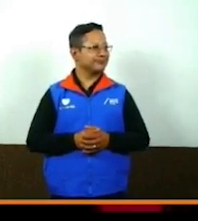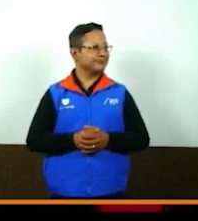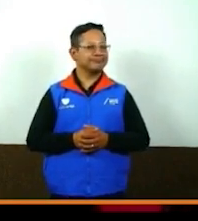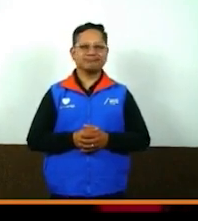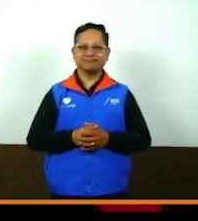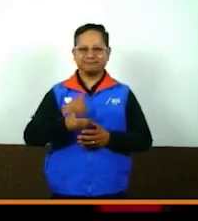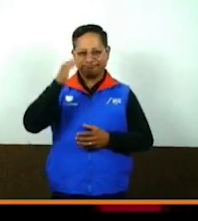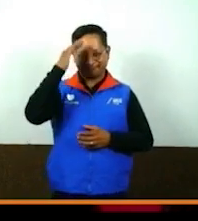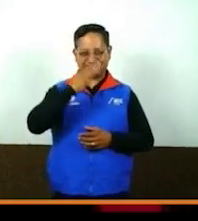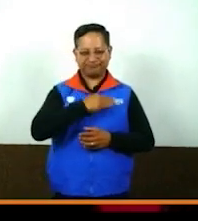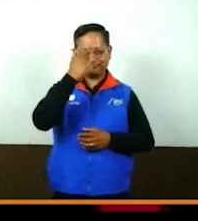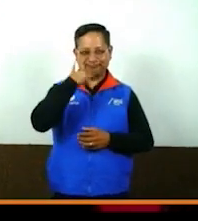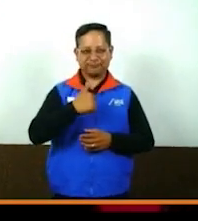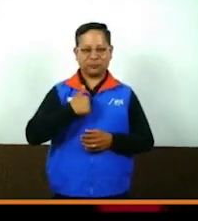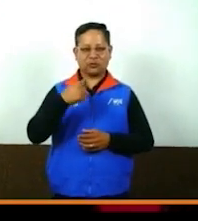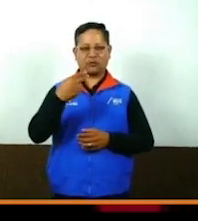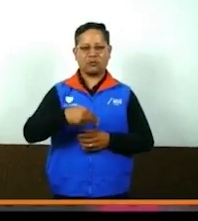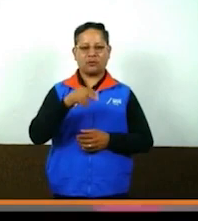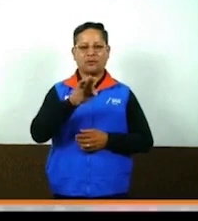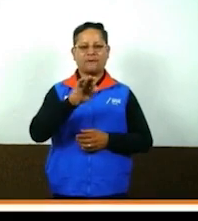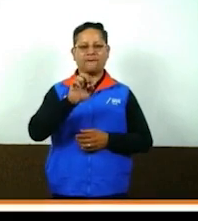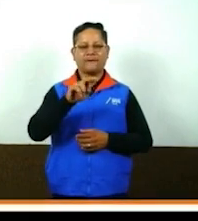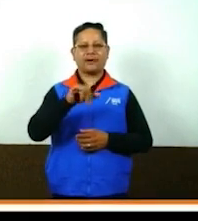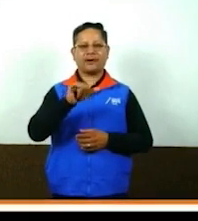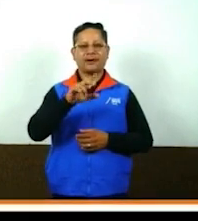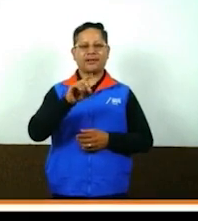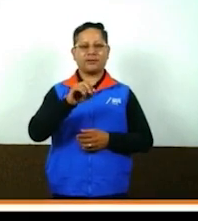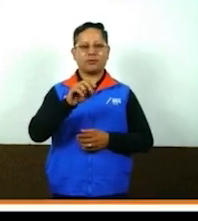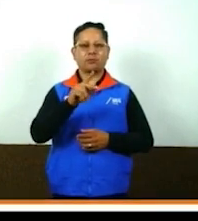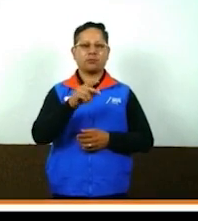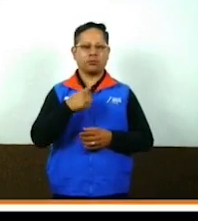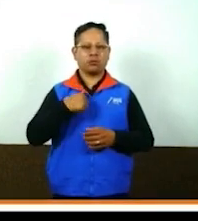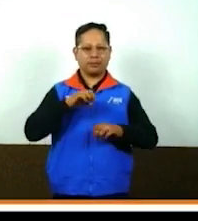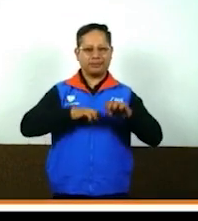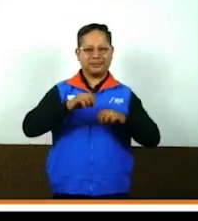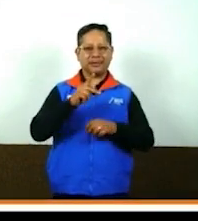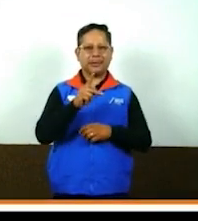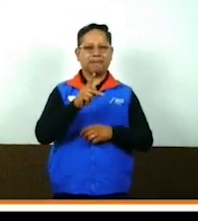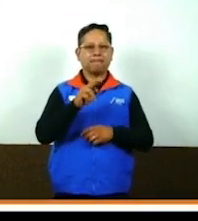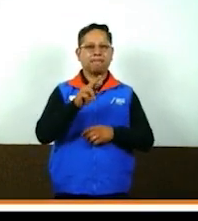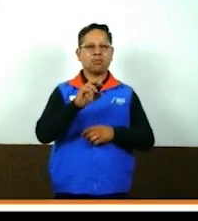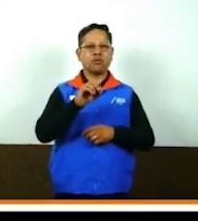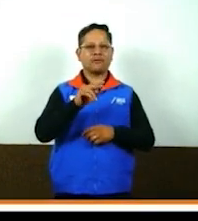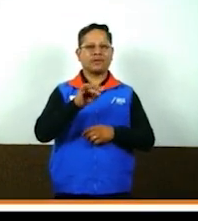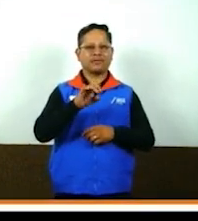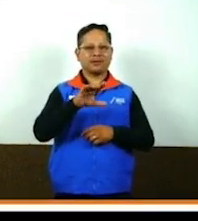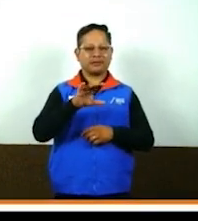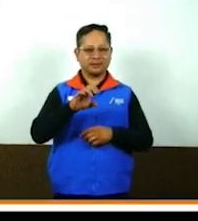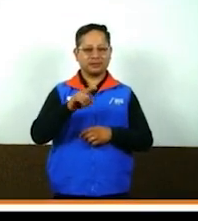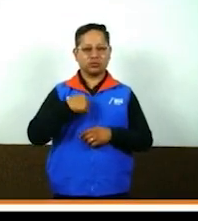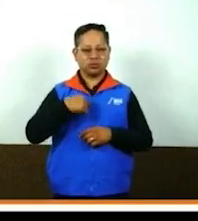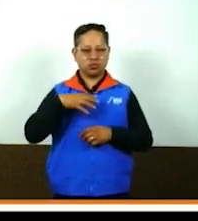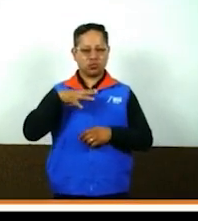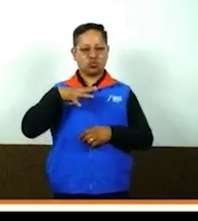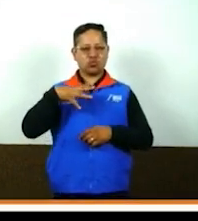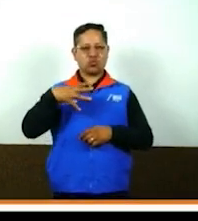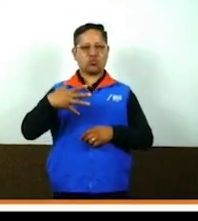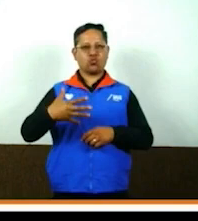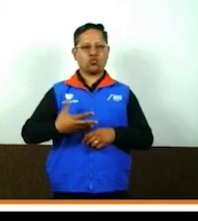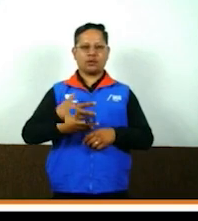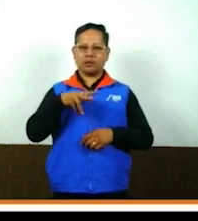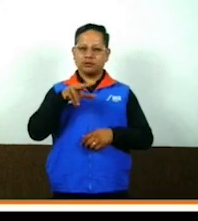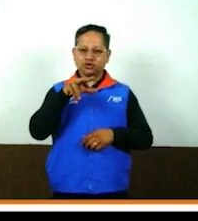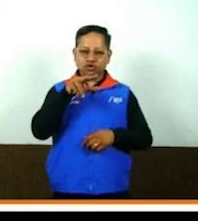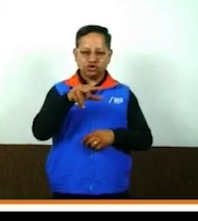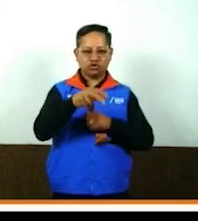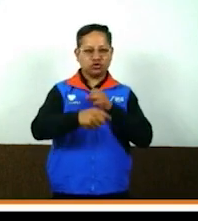Gracias. Hola, buenas noches, soy Fernando Chávez, represento a la empresa Provident, préstamos que hacen la diferencia y orgullosamente por